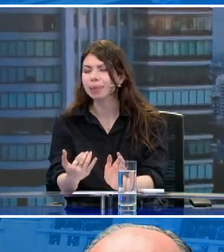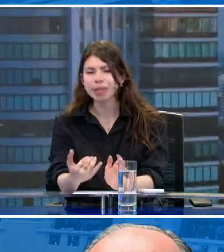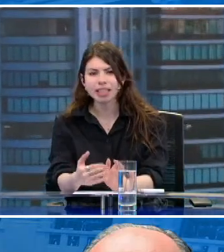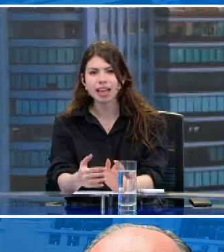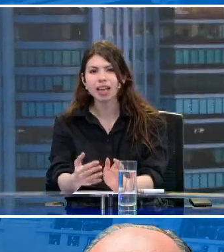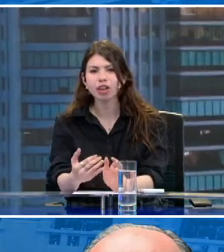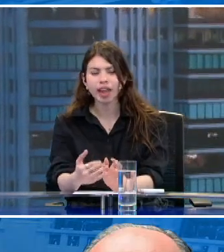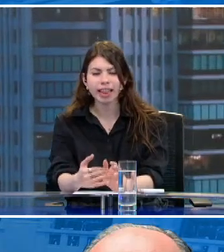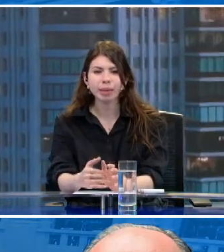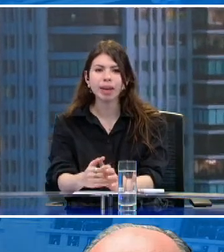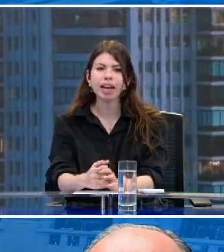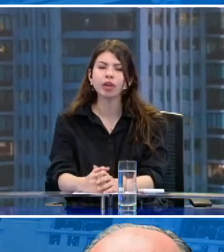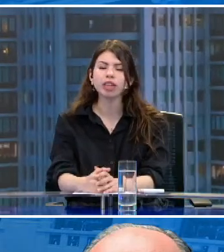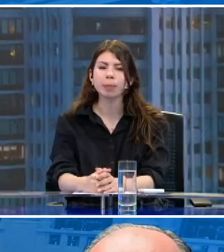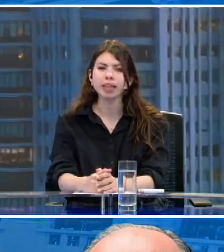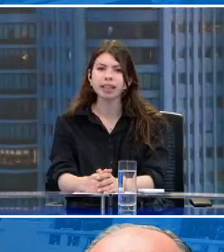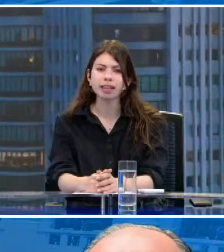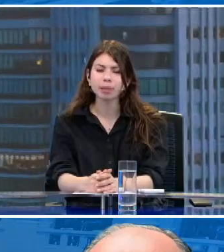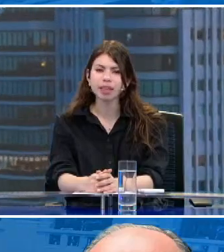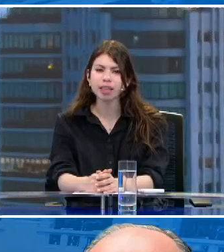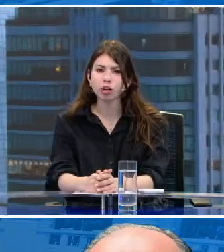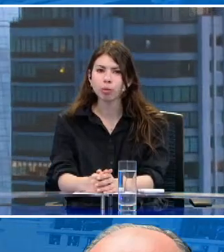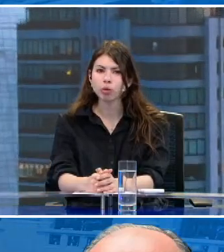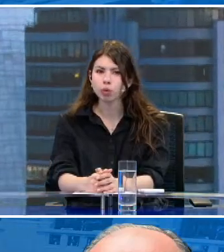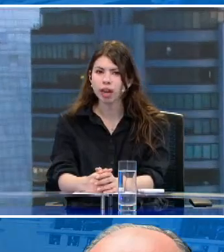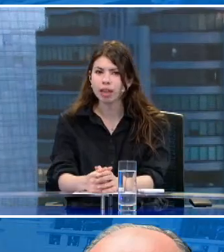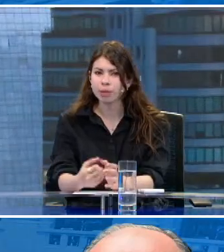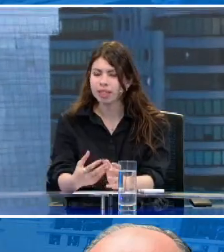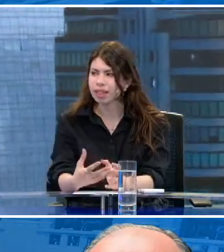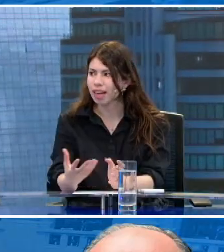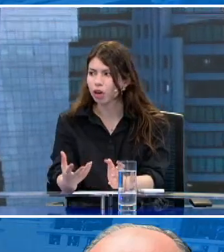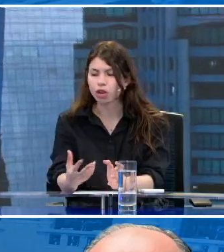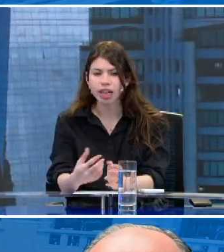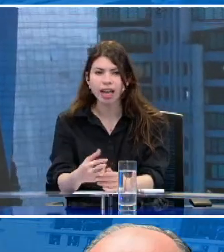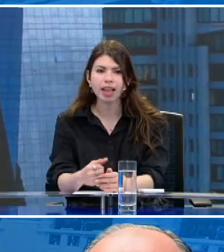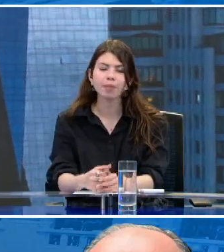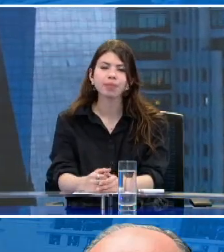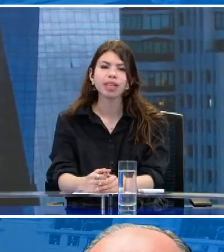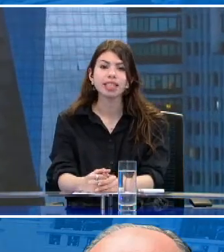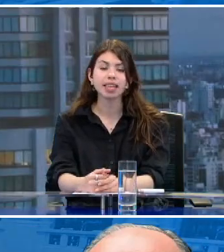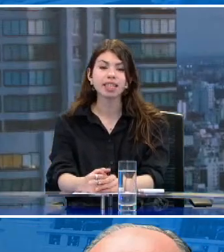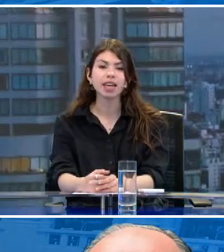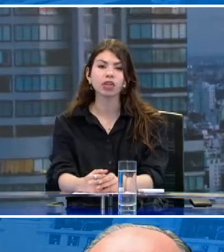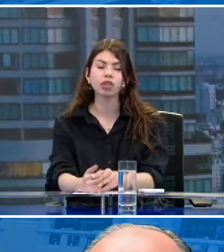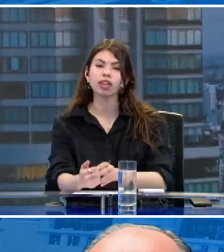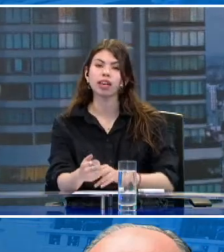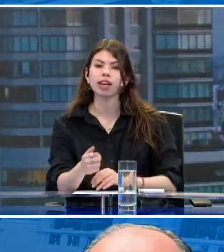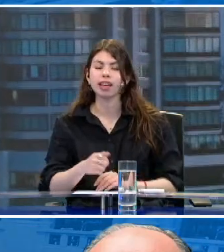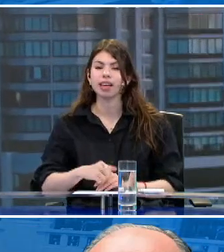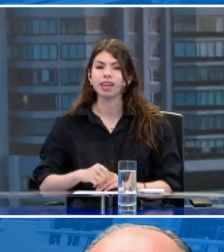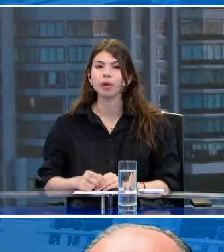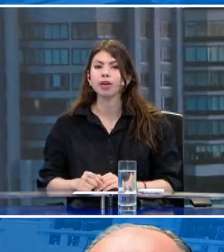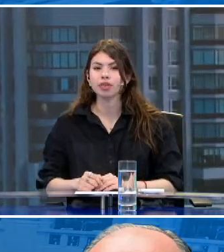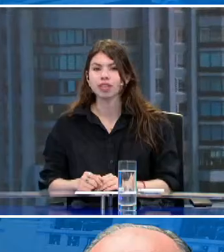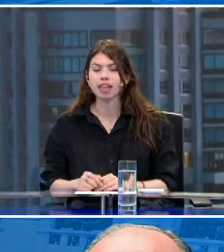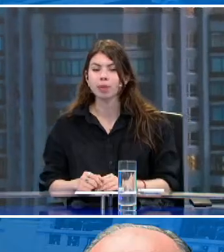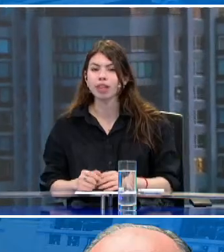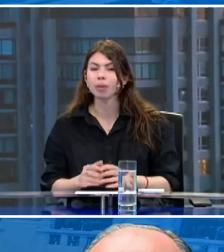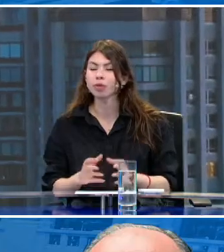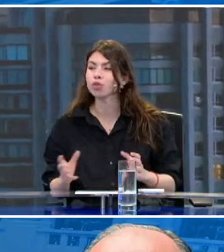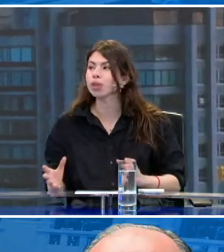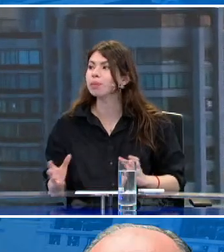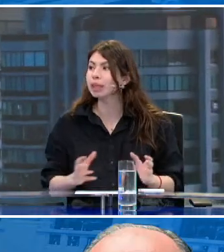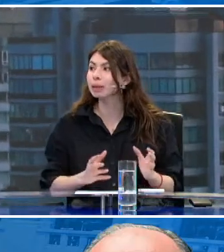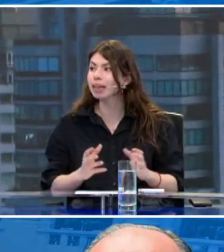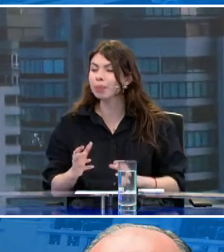ya pensado de antemano, independientemente de cómo surja después la jornada. Sí es cierto que bueno, si está